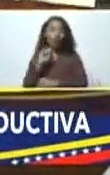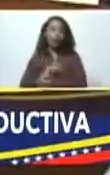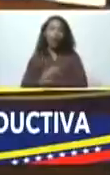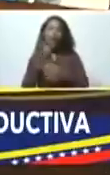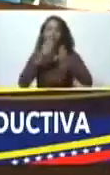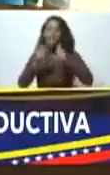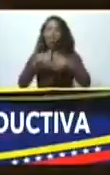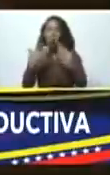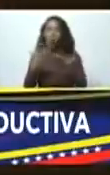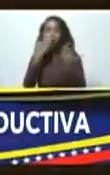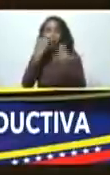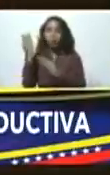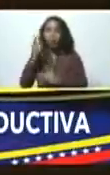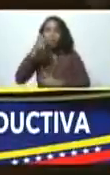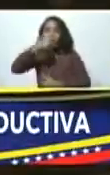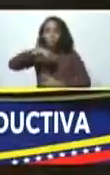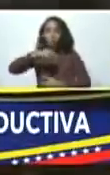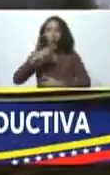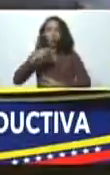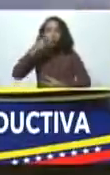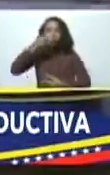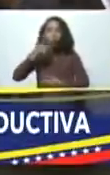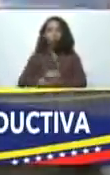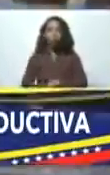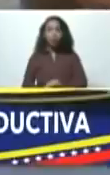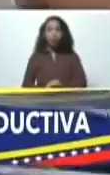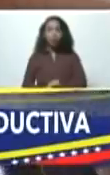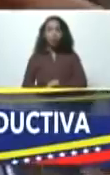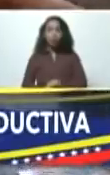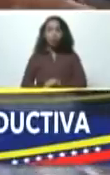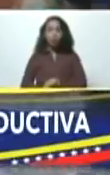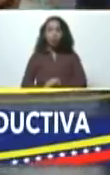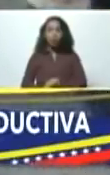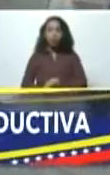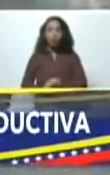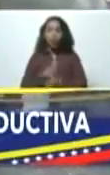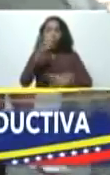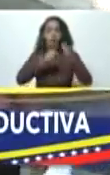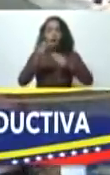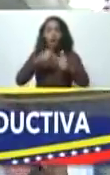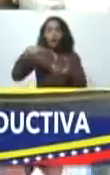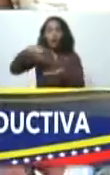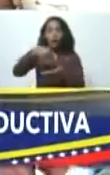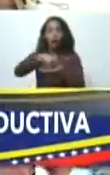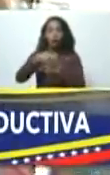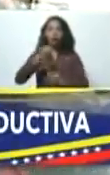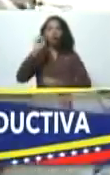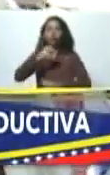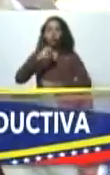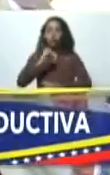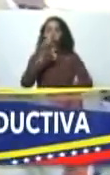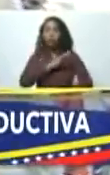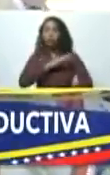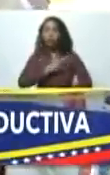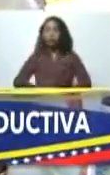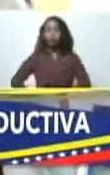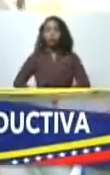Tenemos por acá, si gusta probar. Helado de vainilla con leche de cabra. Con leche de cabra. Eso es correcto, señor presidente.